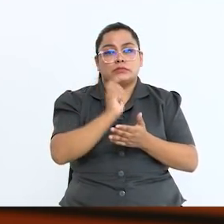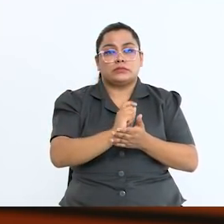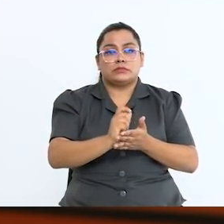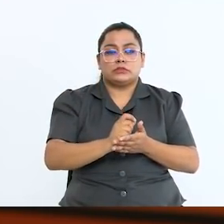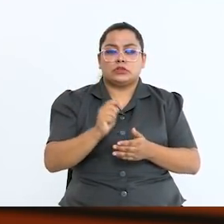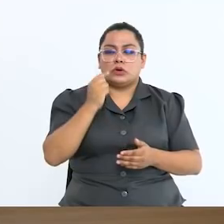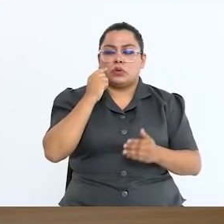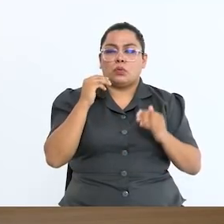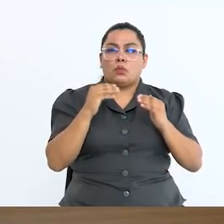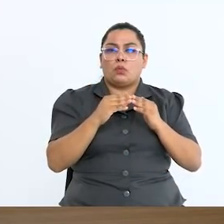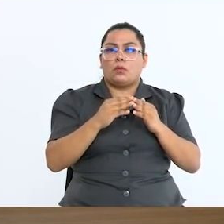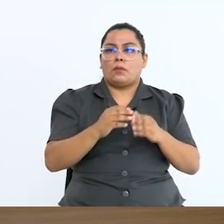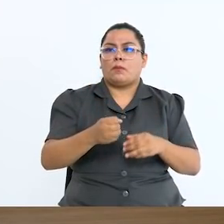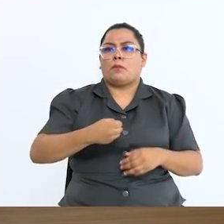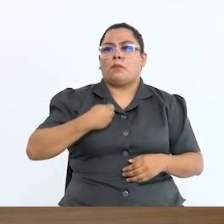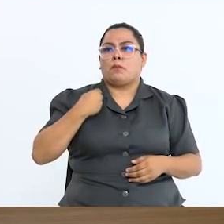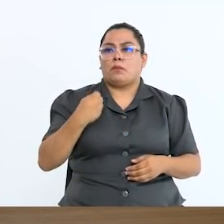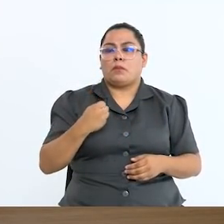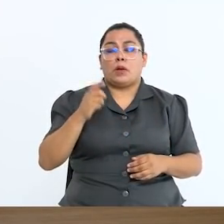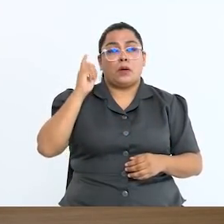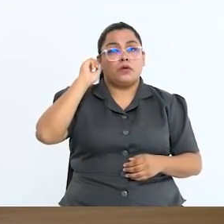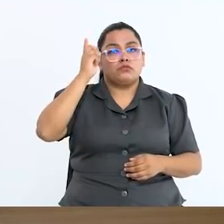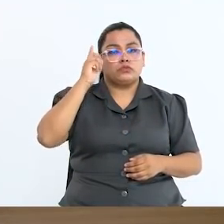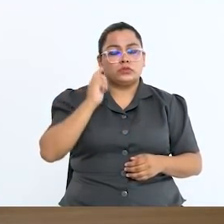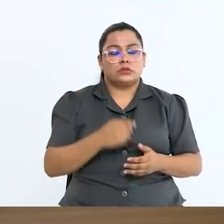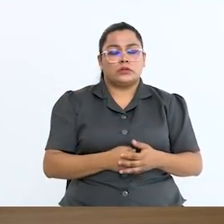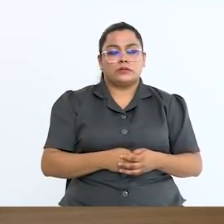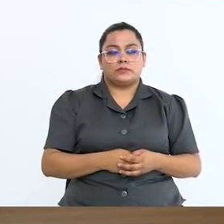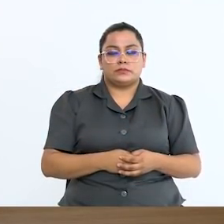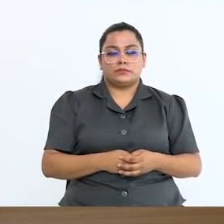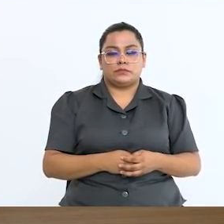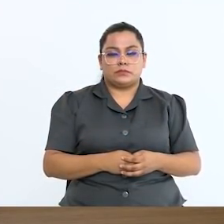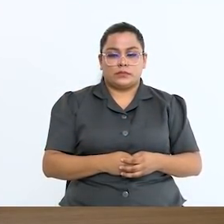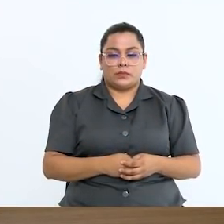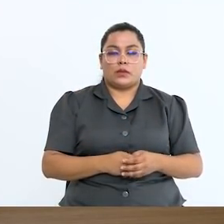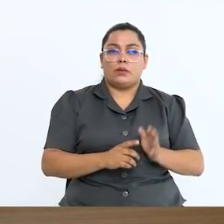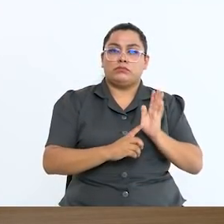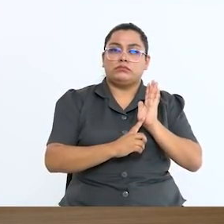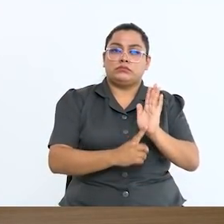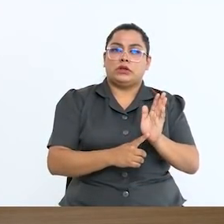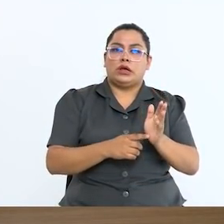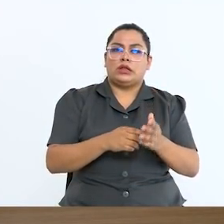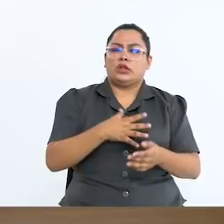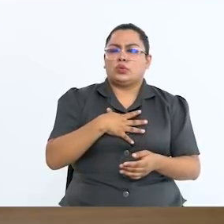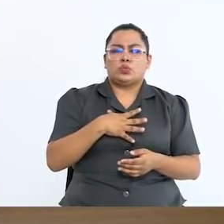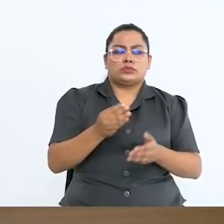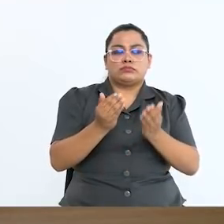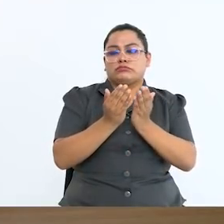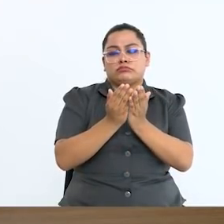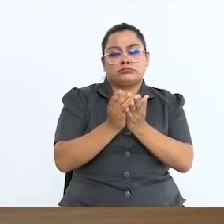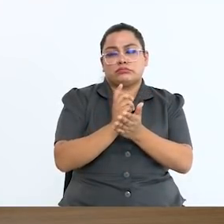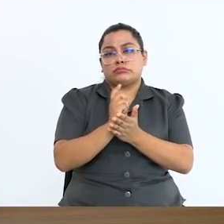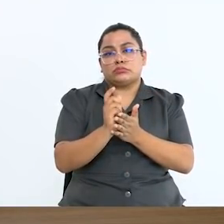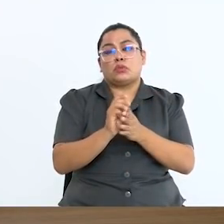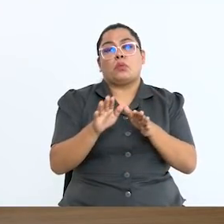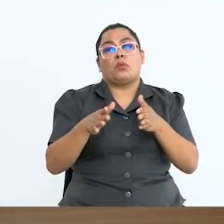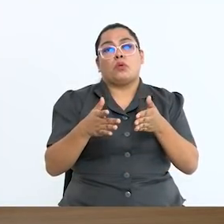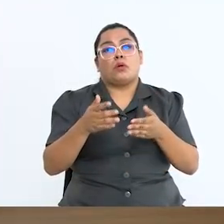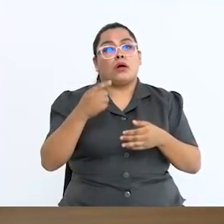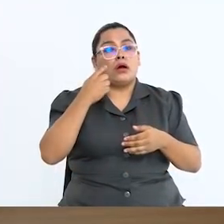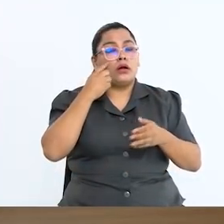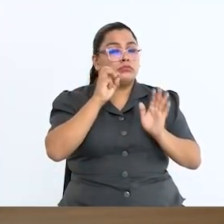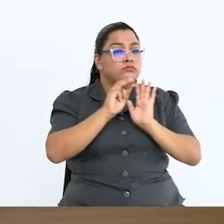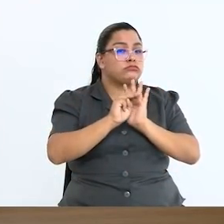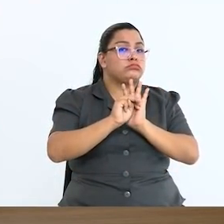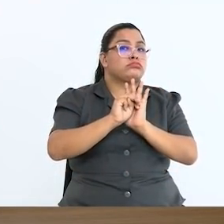escribir. Y acá también es importante que los maestros y las maestras demuestren ese gusto por la lectura y escritura, ya